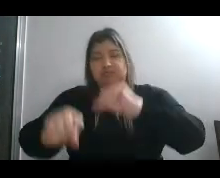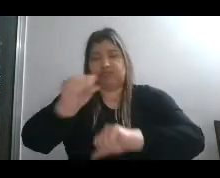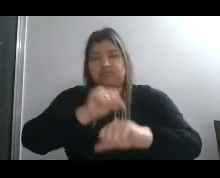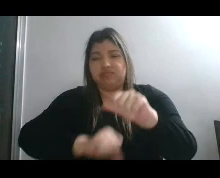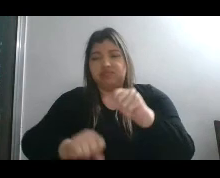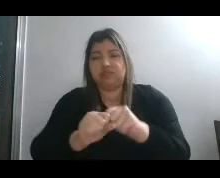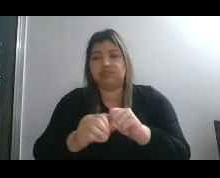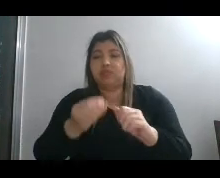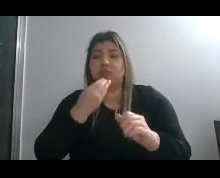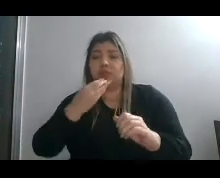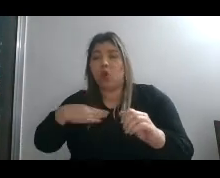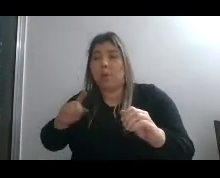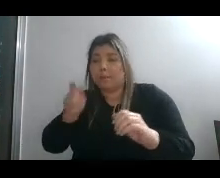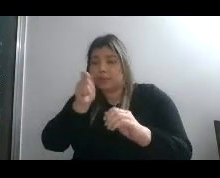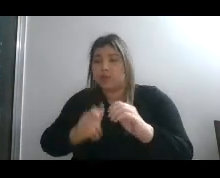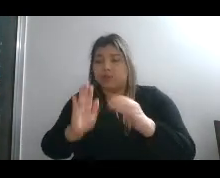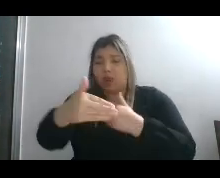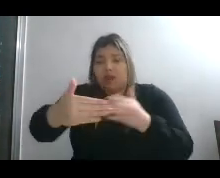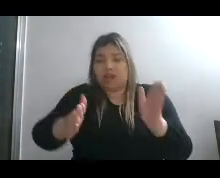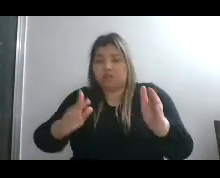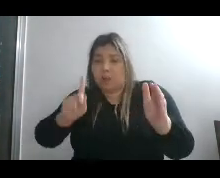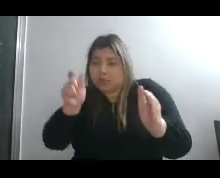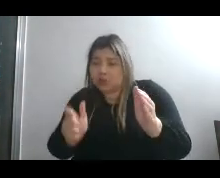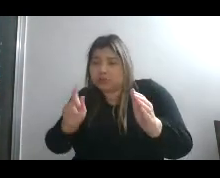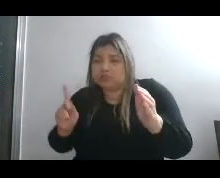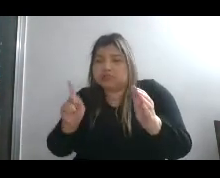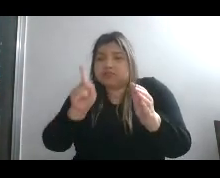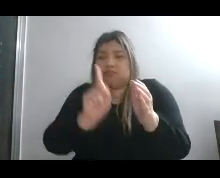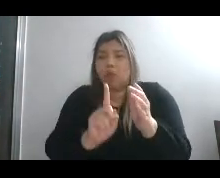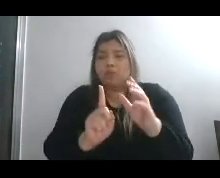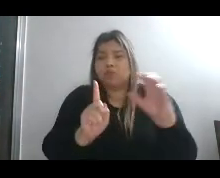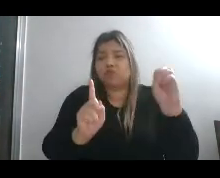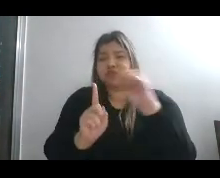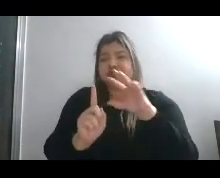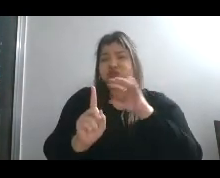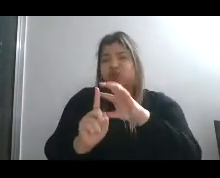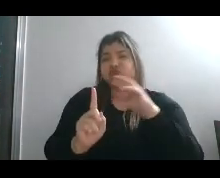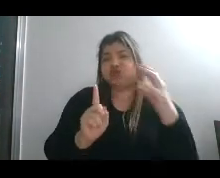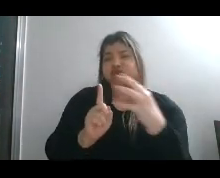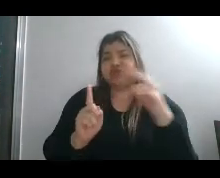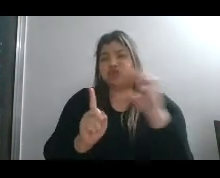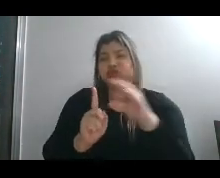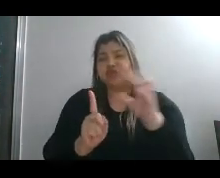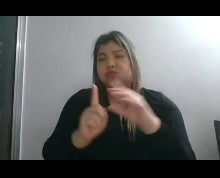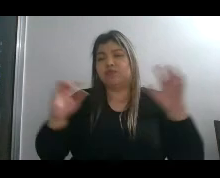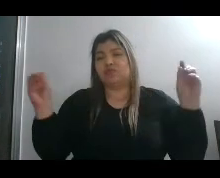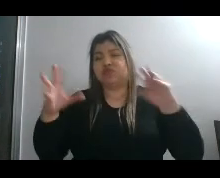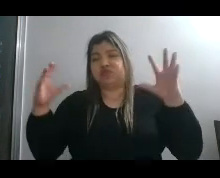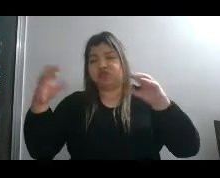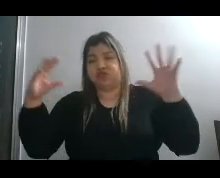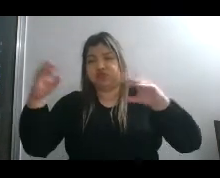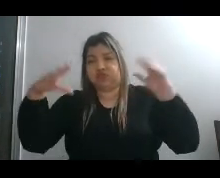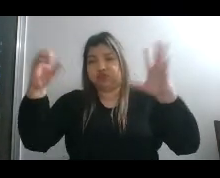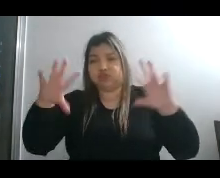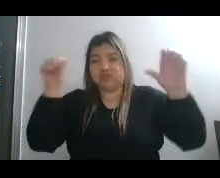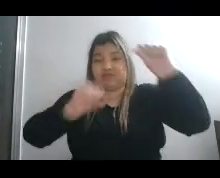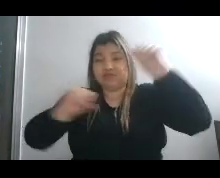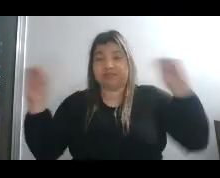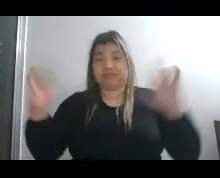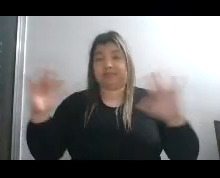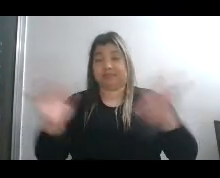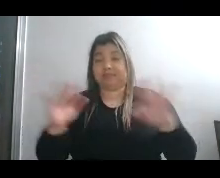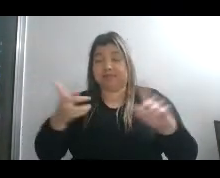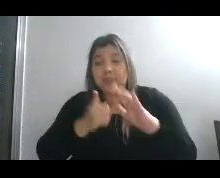aspersión para las personas. Acuérdense que nada va a reemplazar el agua y el jabón.